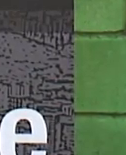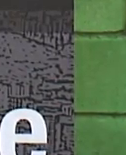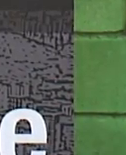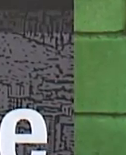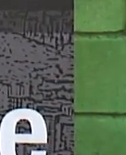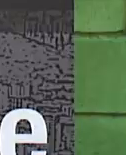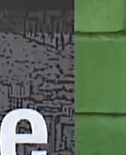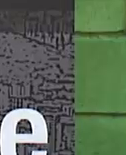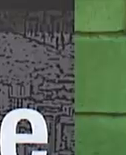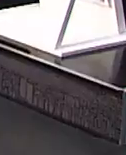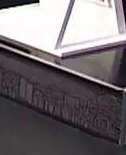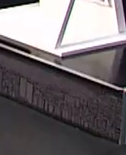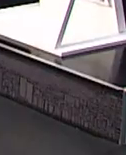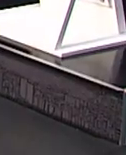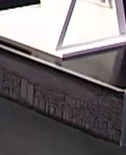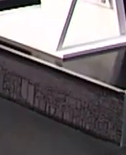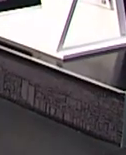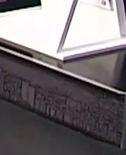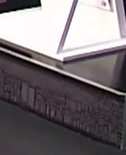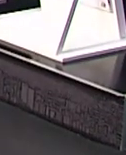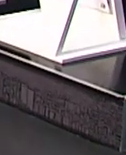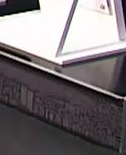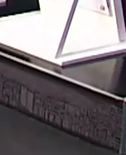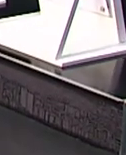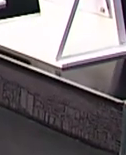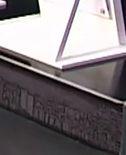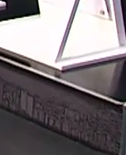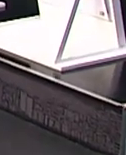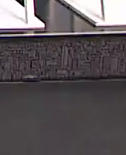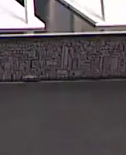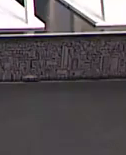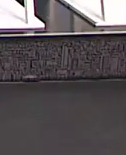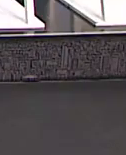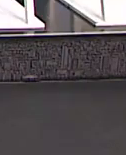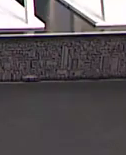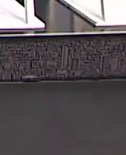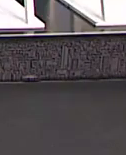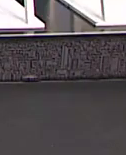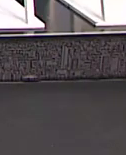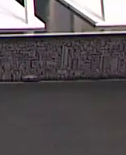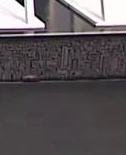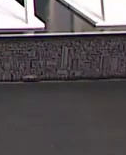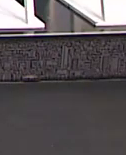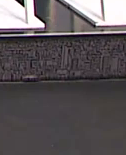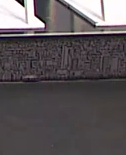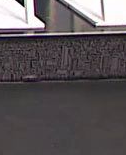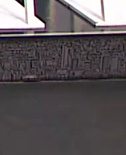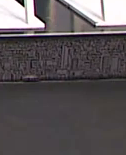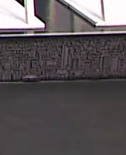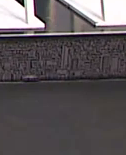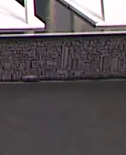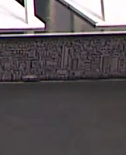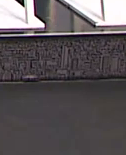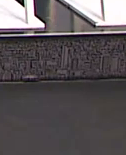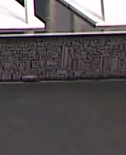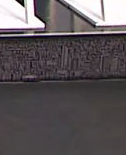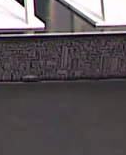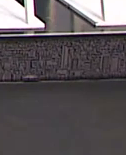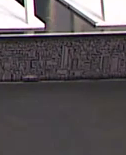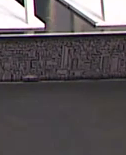vayan a citar. Simplemente tiene una mano fracturada y una mano que le sirve. La izquierda sigue firme. Muy bien, el